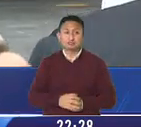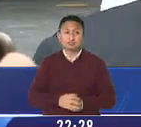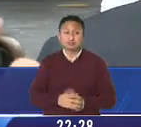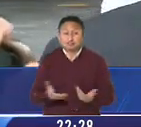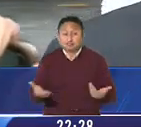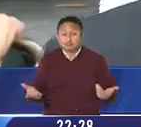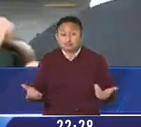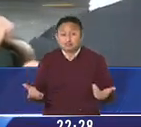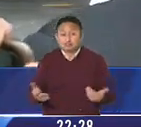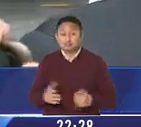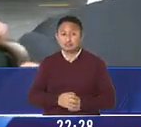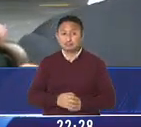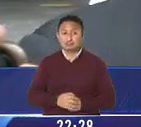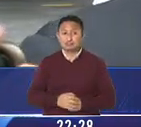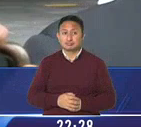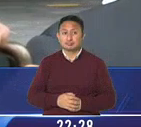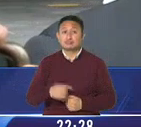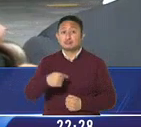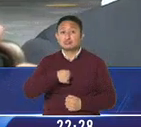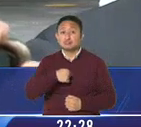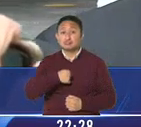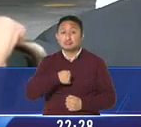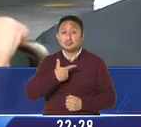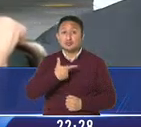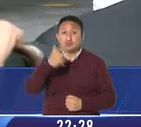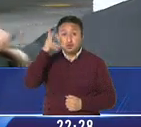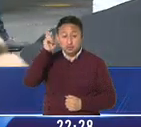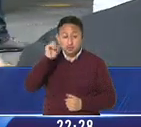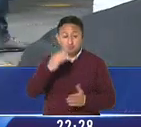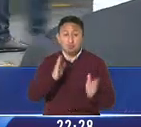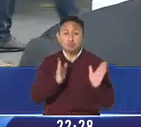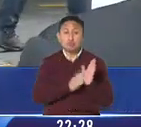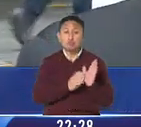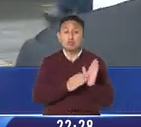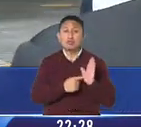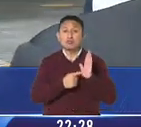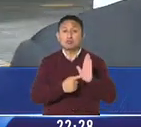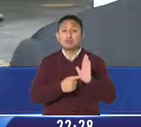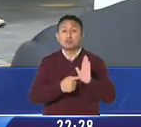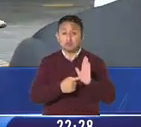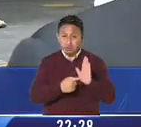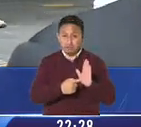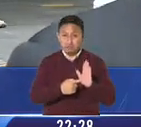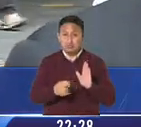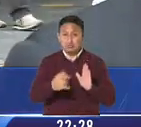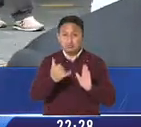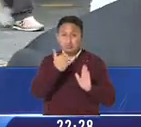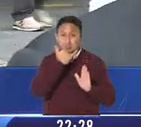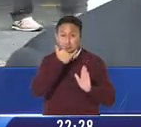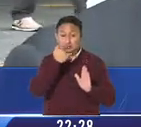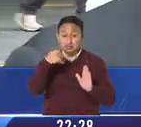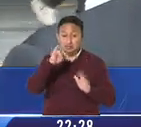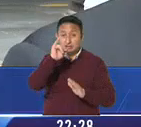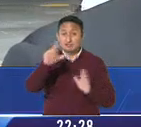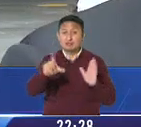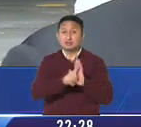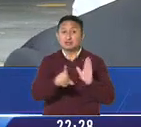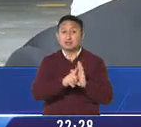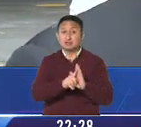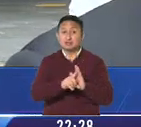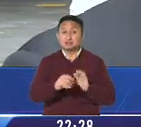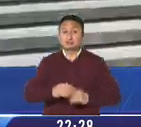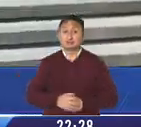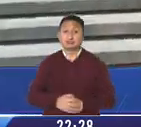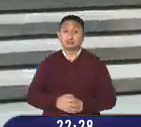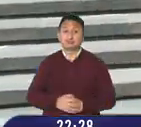pero bueno, creo que en este lo que trato de demostrar es que más que una injusticia, se cometió una ilegalidad y un posible